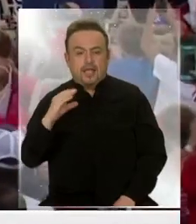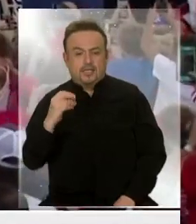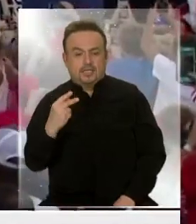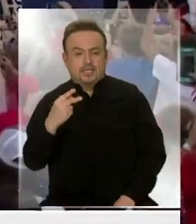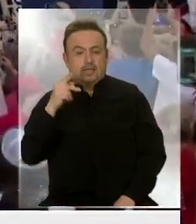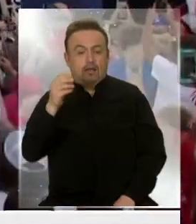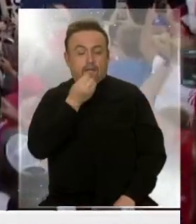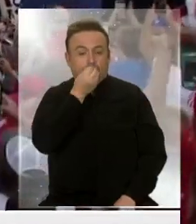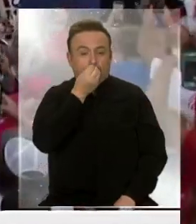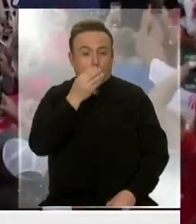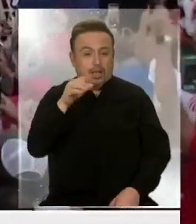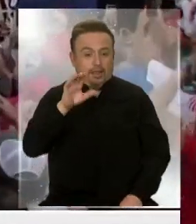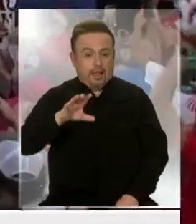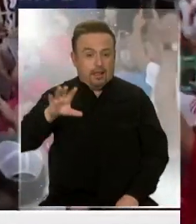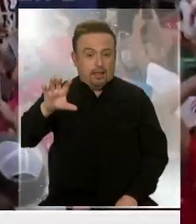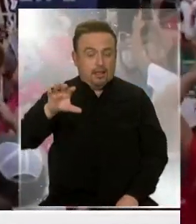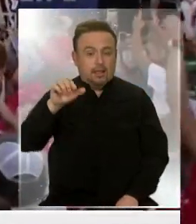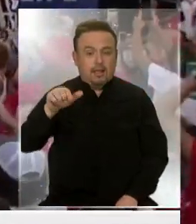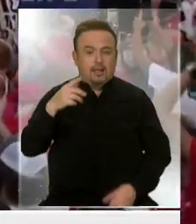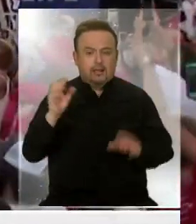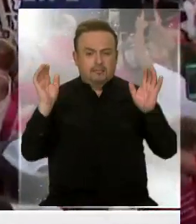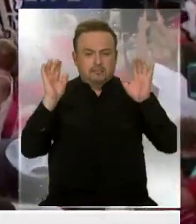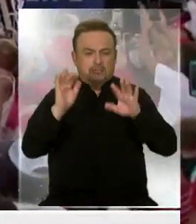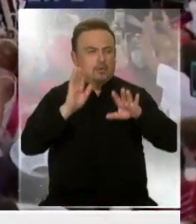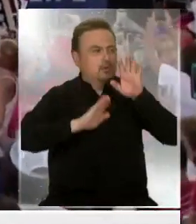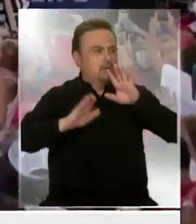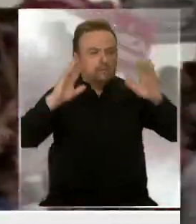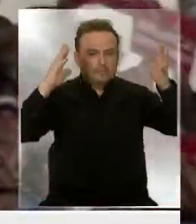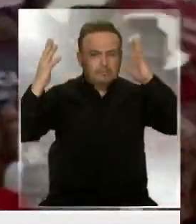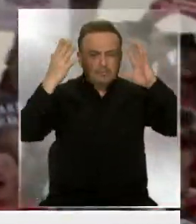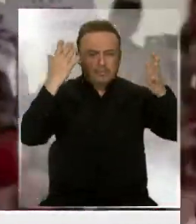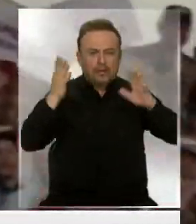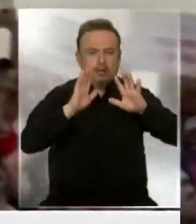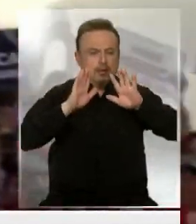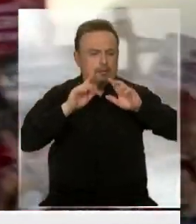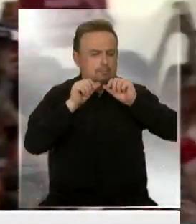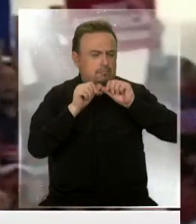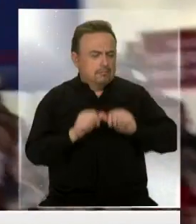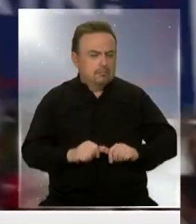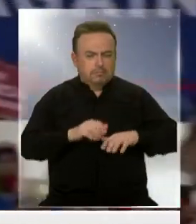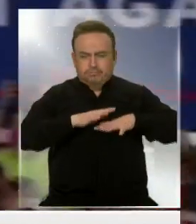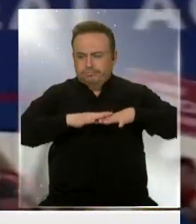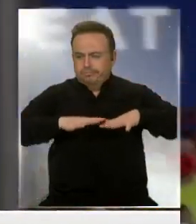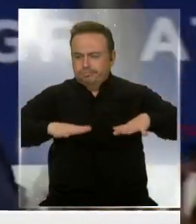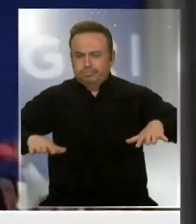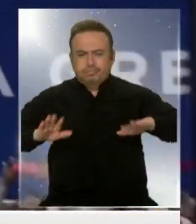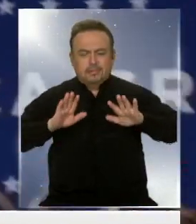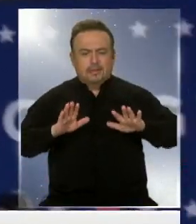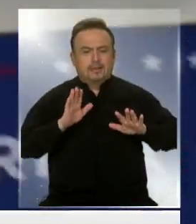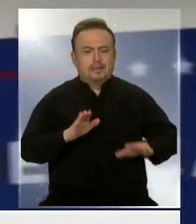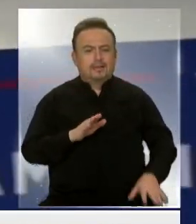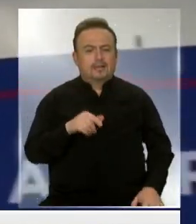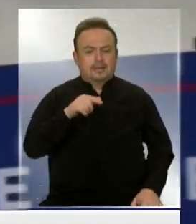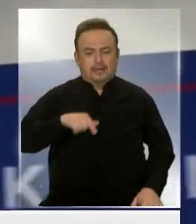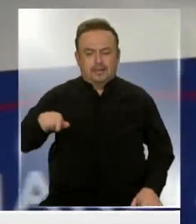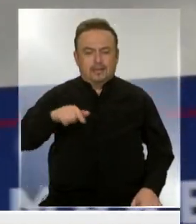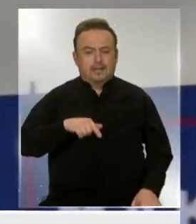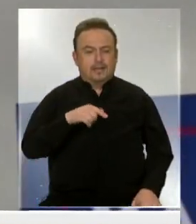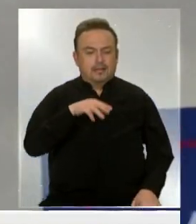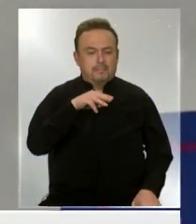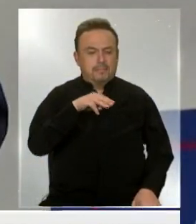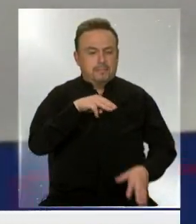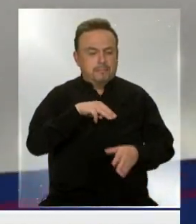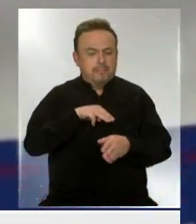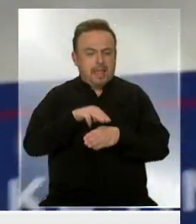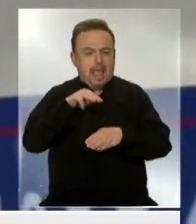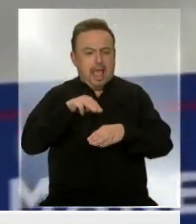diversos proyectos relativos a la conservación medioambiental, como la preservación de los pantanos, manos de Everglades en Miami,